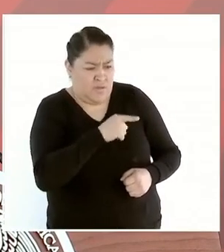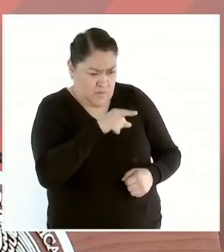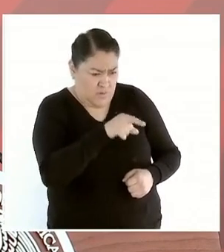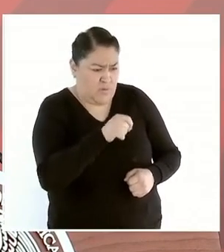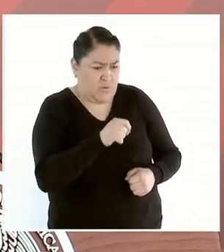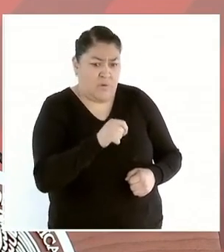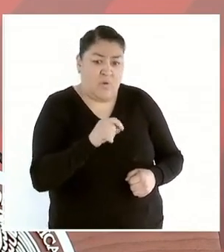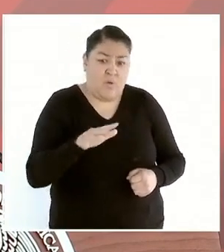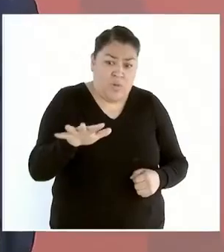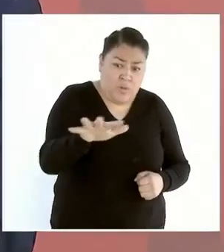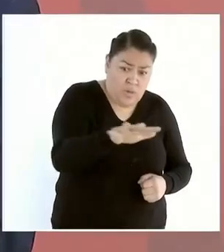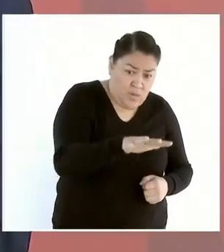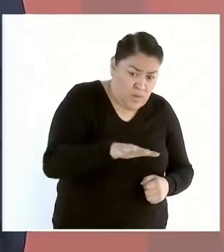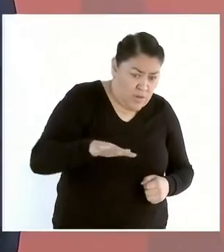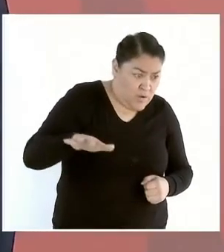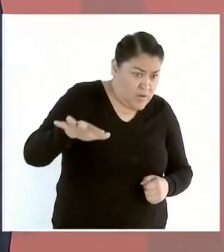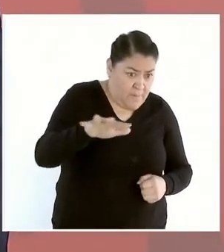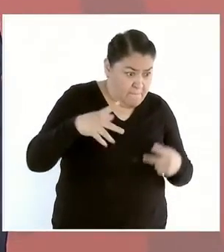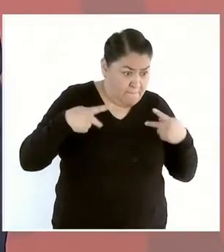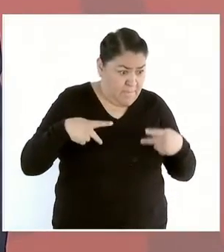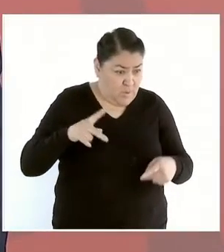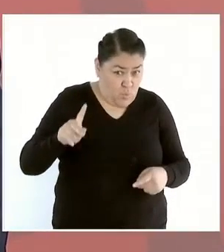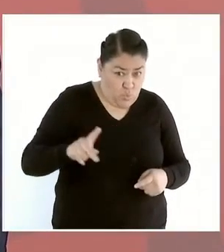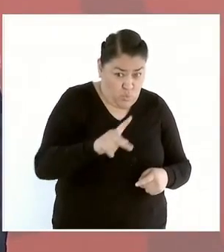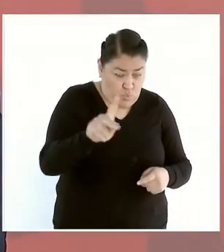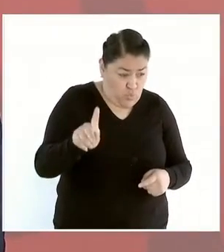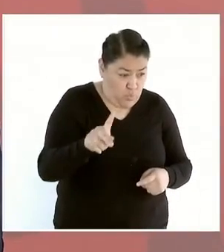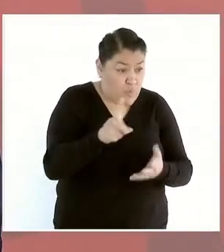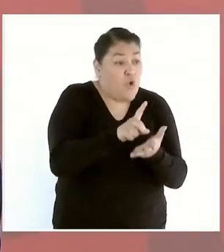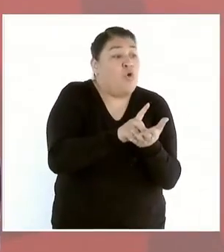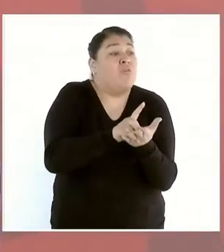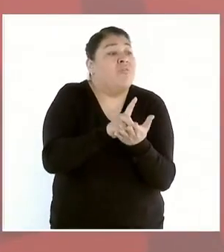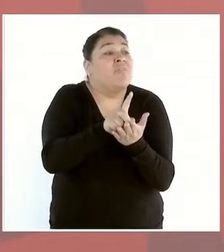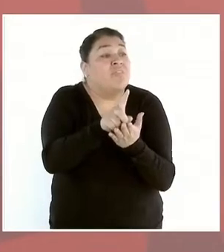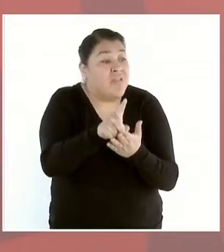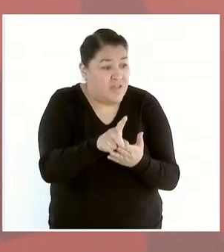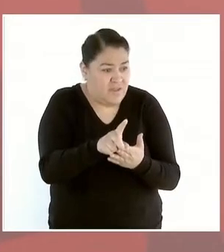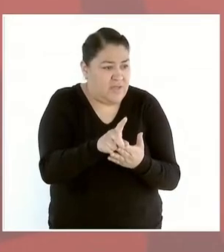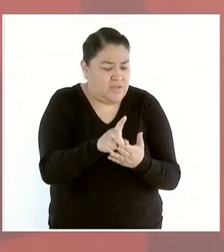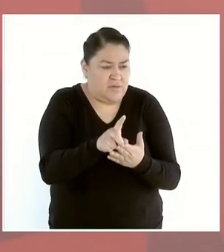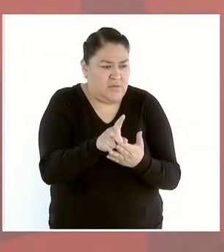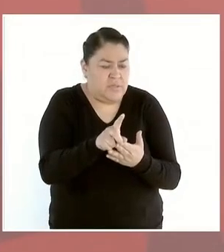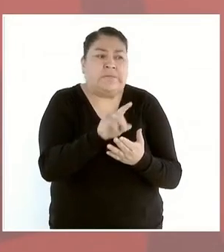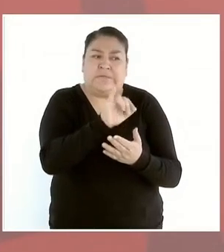de los pueblos son cosas importantes